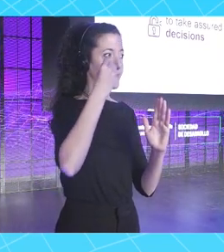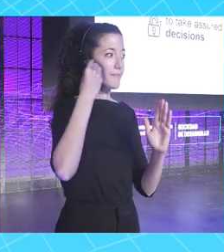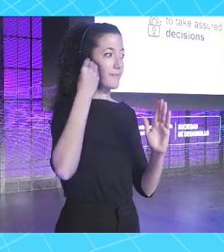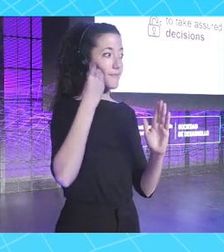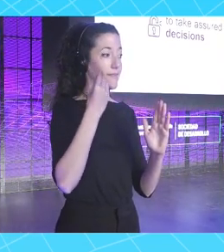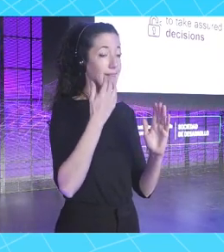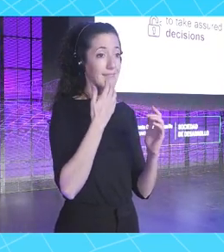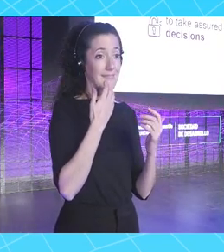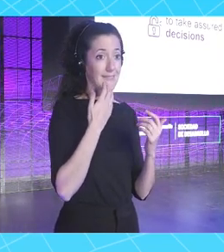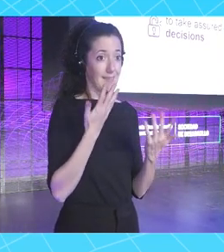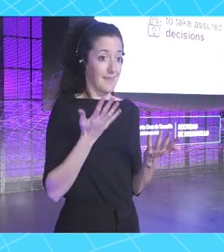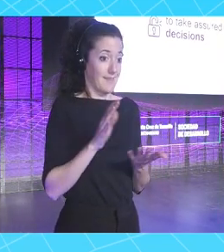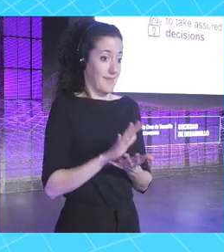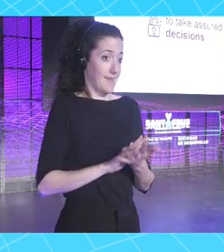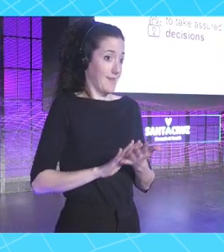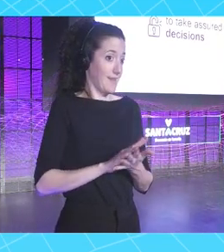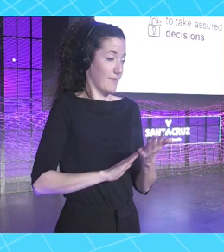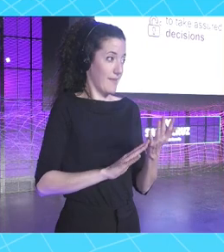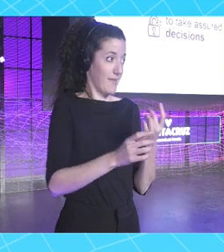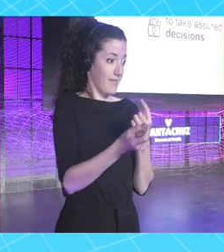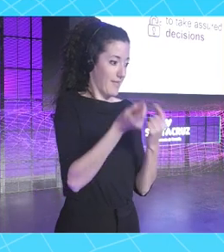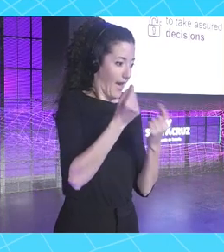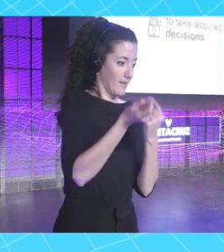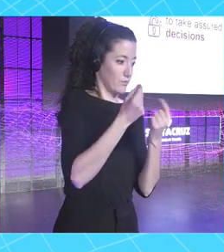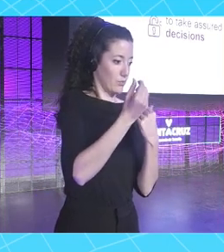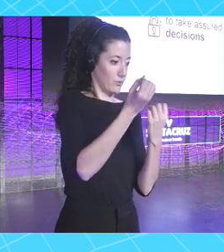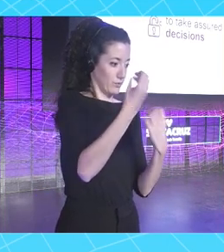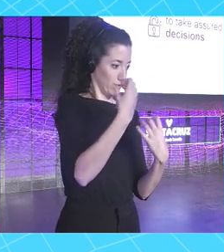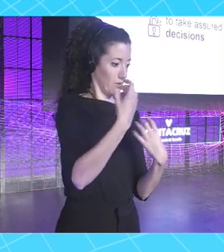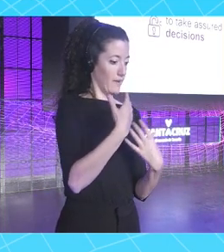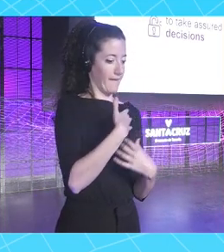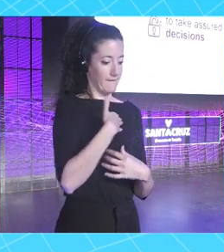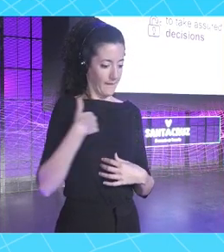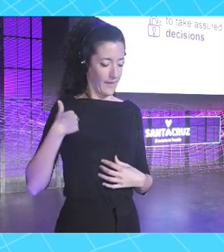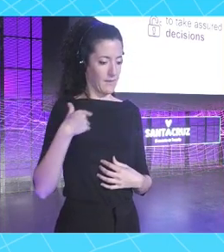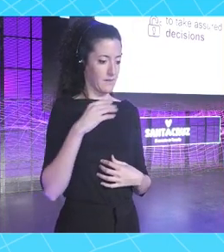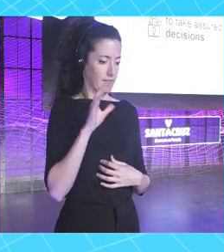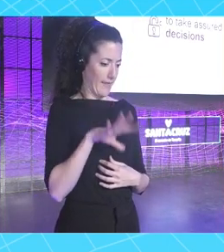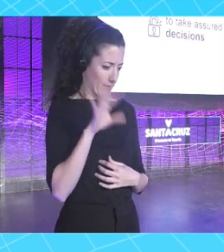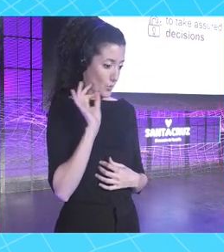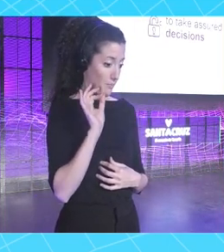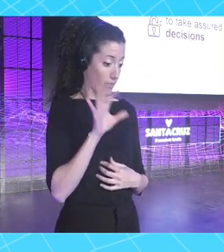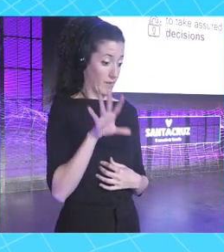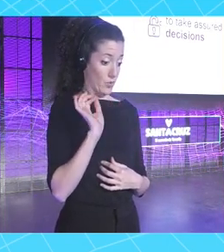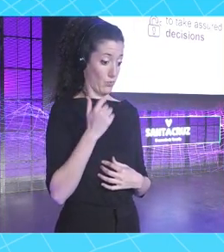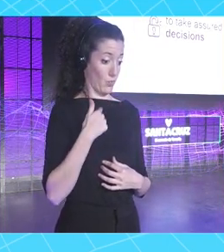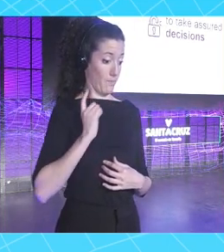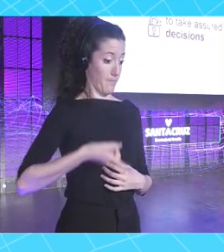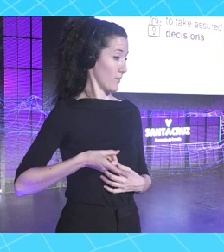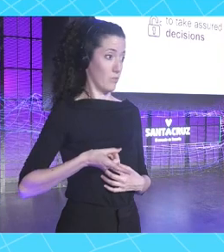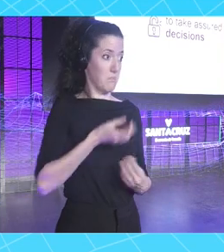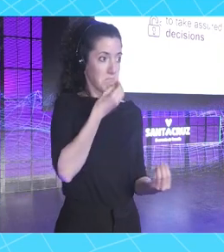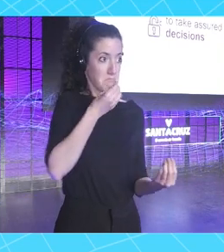esto va de los datos y queremos tomar decisiones y estamos dispuestos a relegar tantas decisiones de las que hacemos